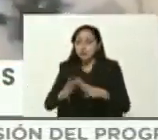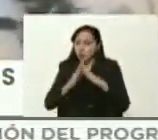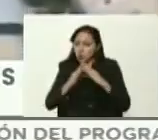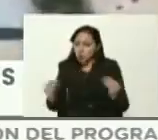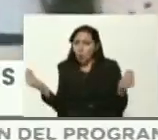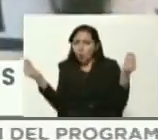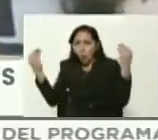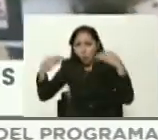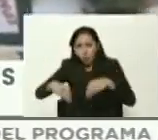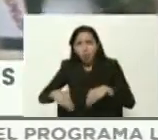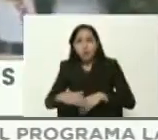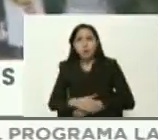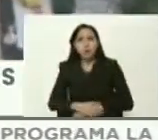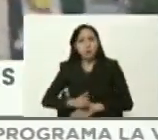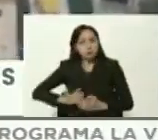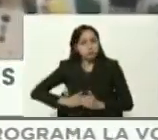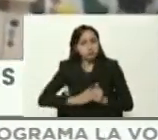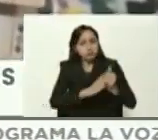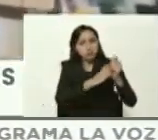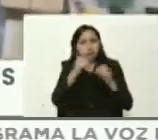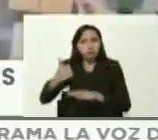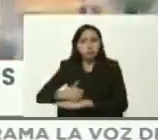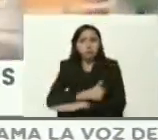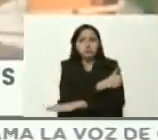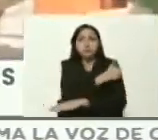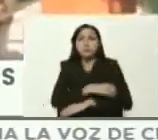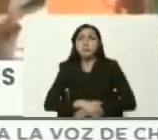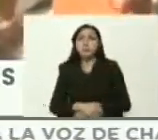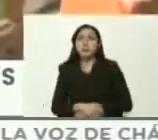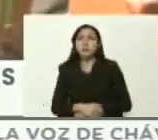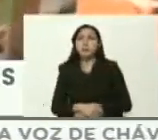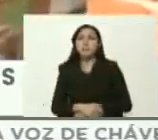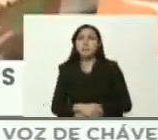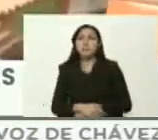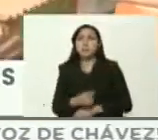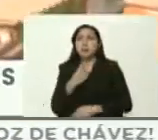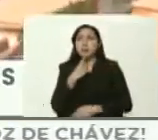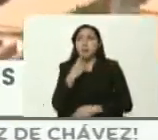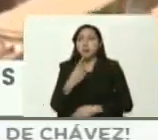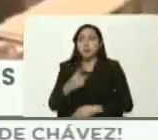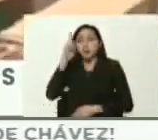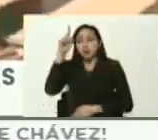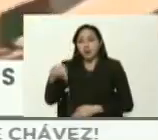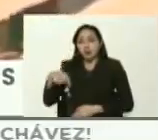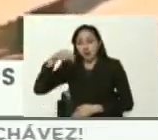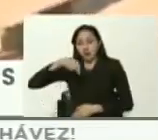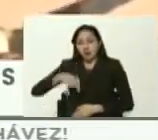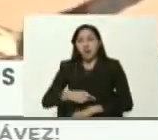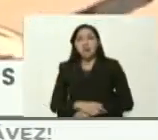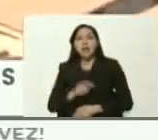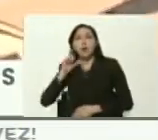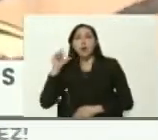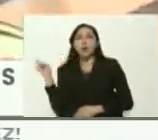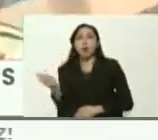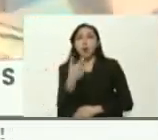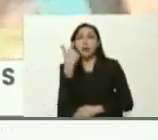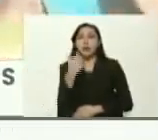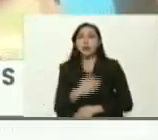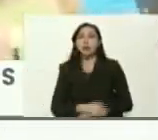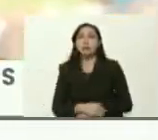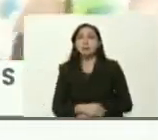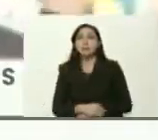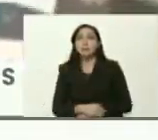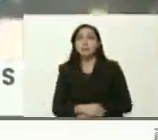todos nuestros dirigentes. Y en ese sentido, presidente, decirle que acá en nuestro estado Guárico, con más de